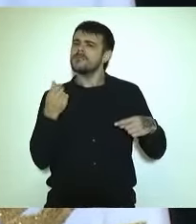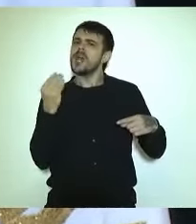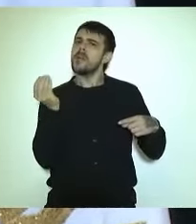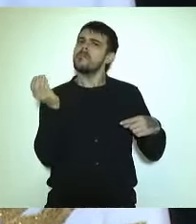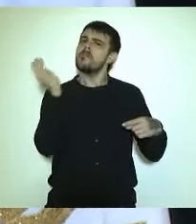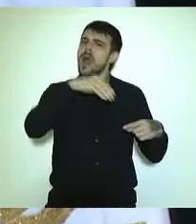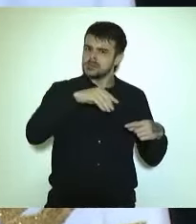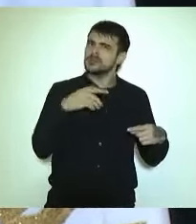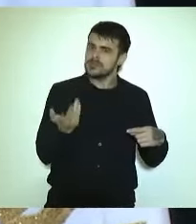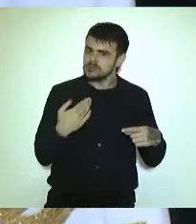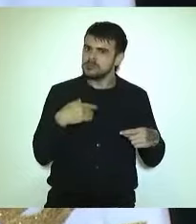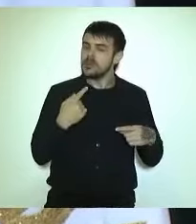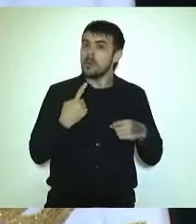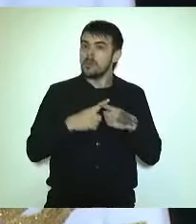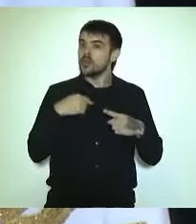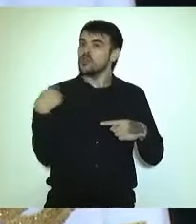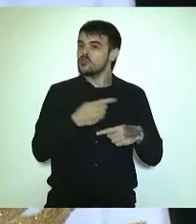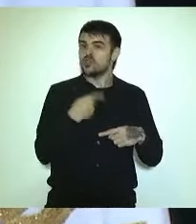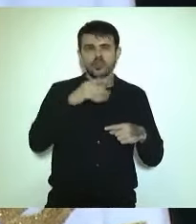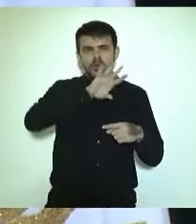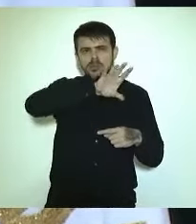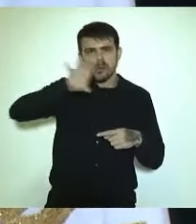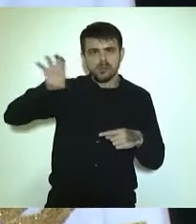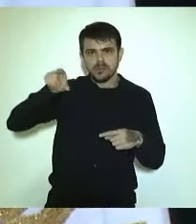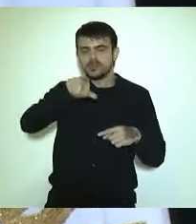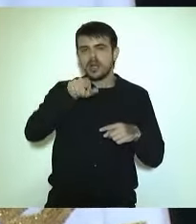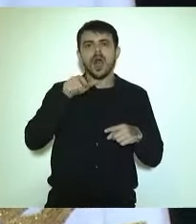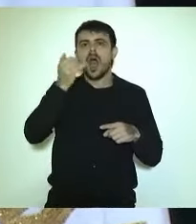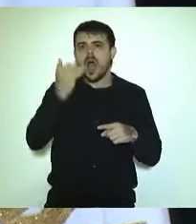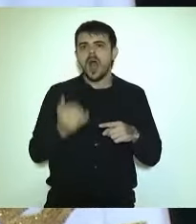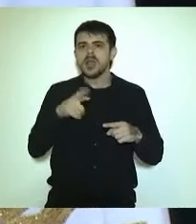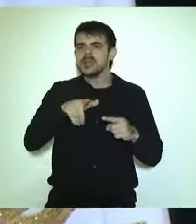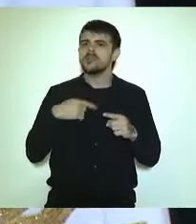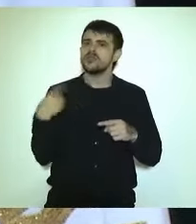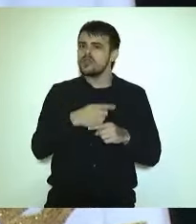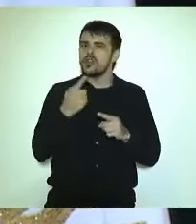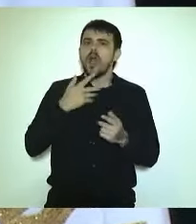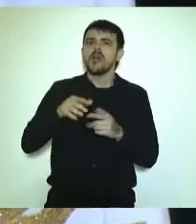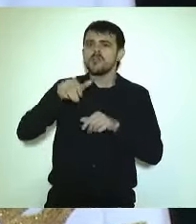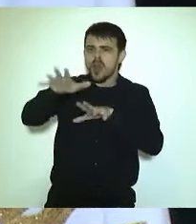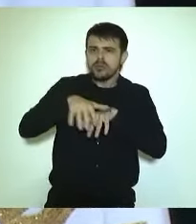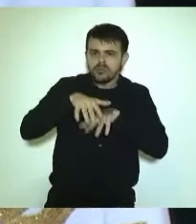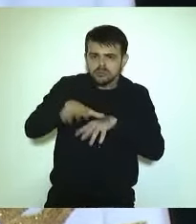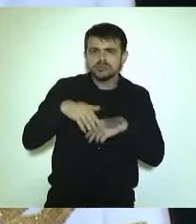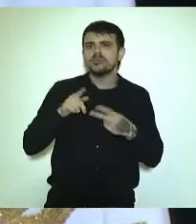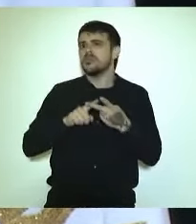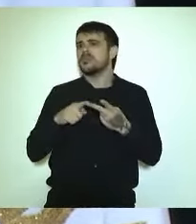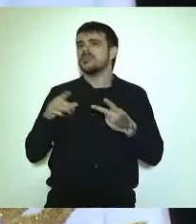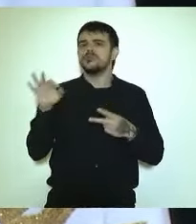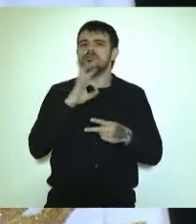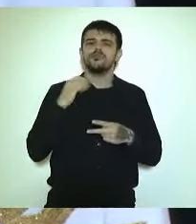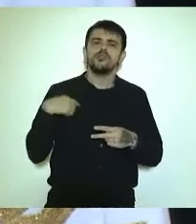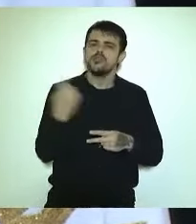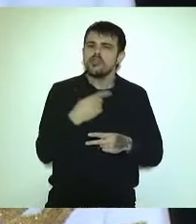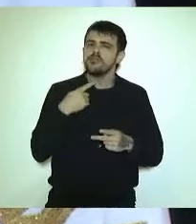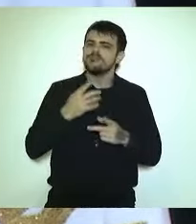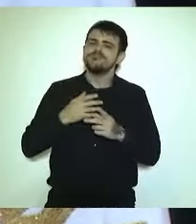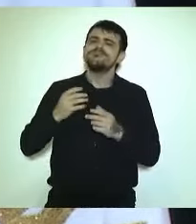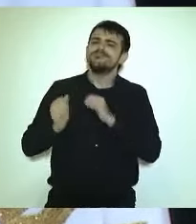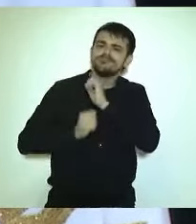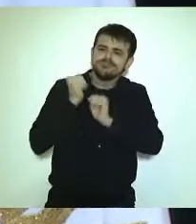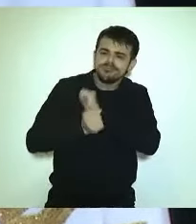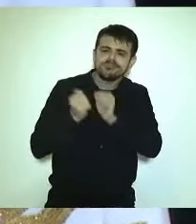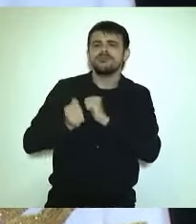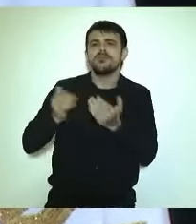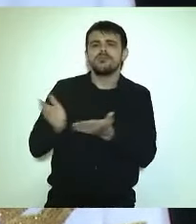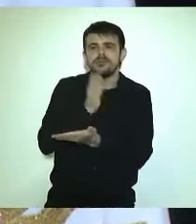casi siempre cerrar los números esperan de nuestra cosecha esperan de nuestro valor agregado para saber si la Argentina tiene o